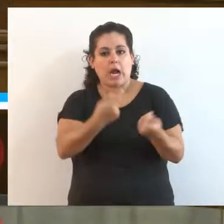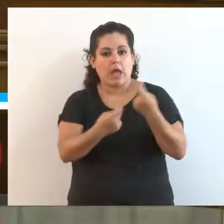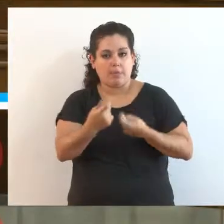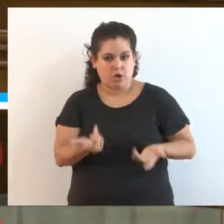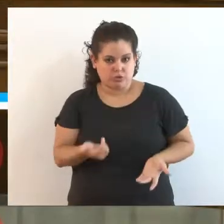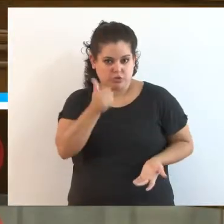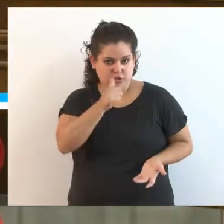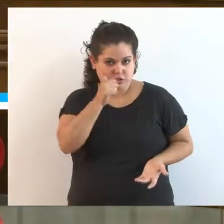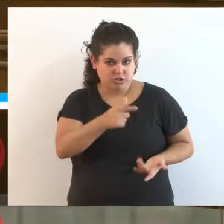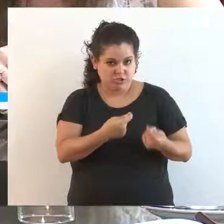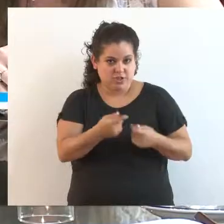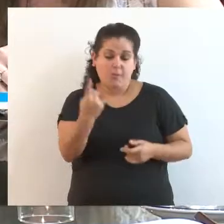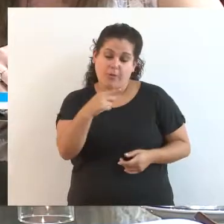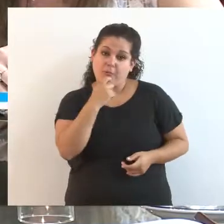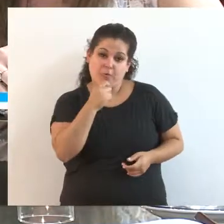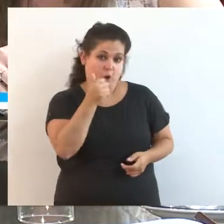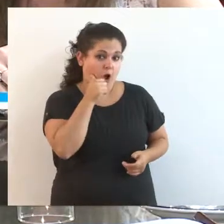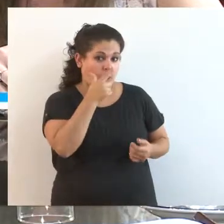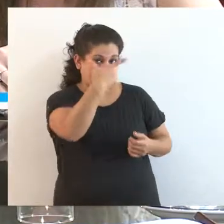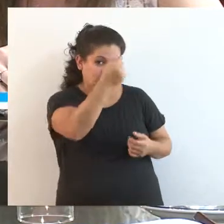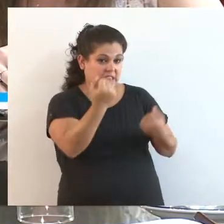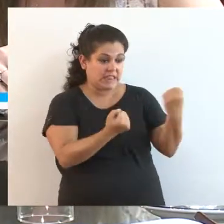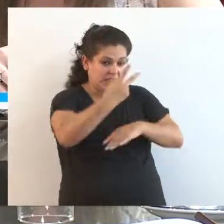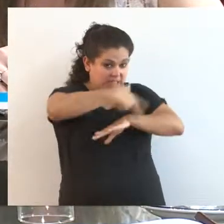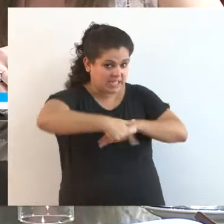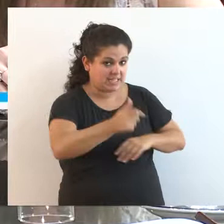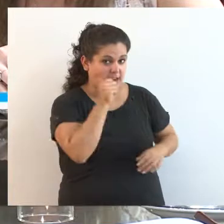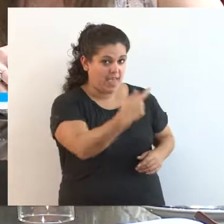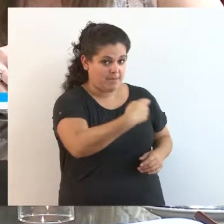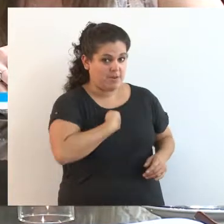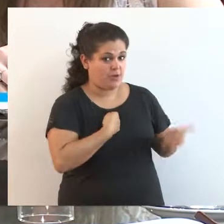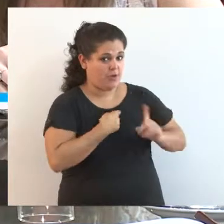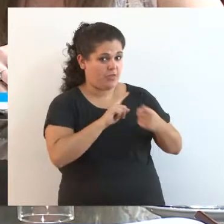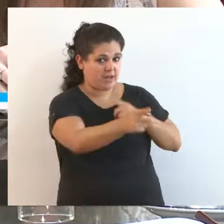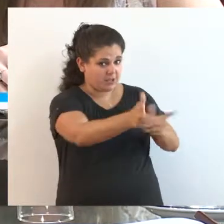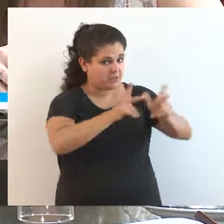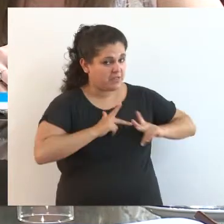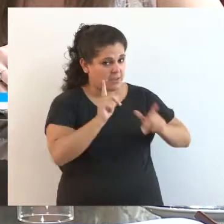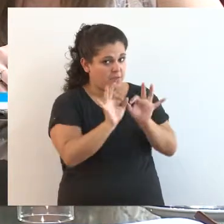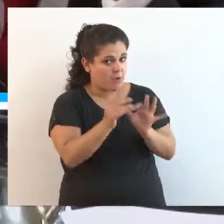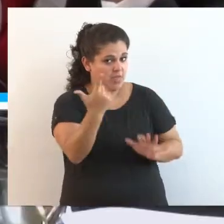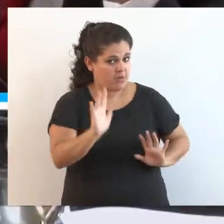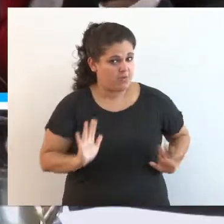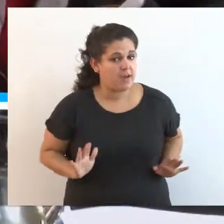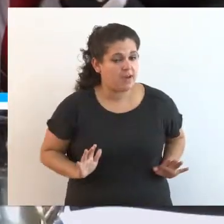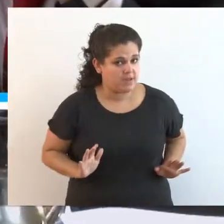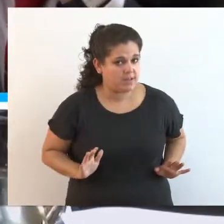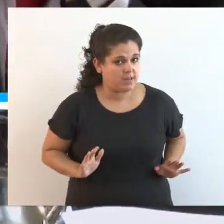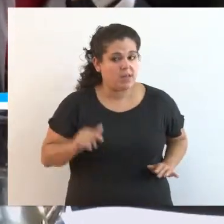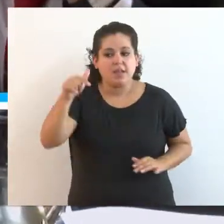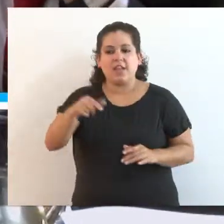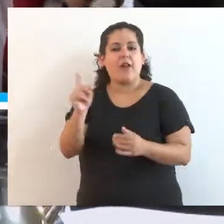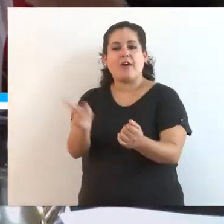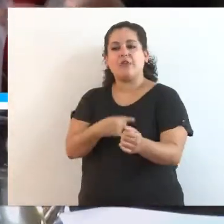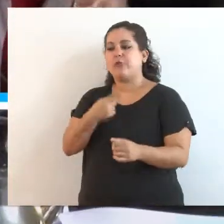un caramelo. ¿Sí? Claro. En el mejor de los casos, porque en el taxi no te dan un caramelo. Directamente te dicen, no tengo monedas. Y ahora está